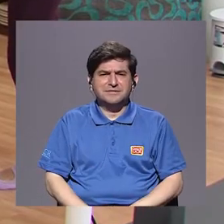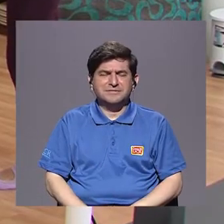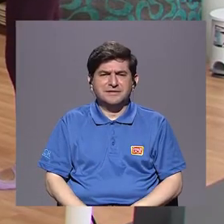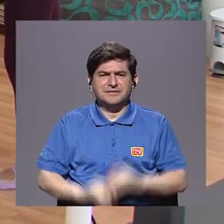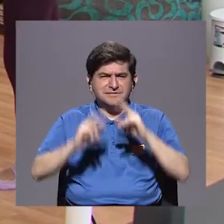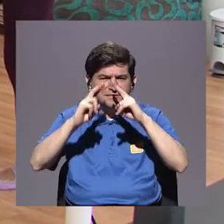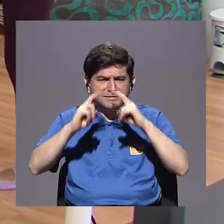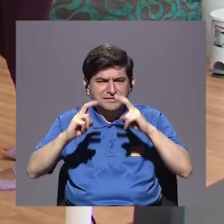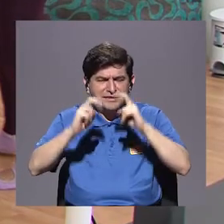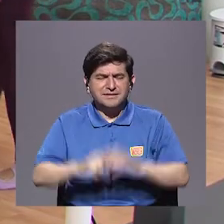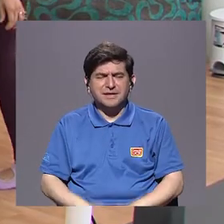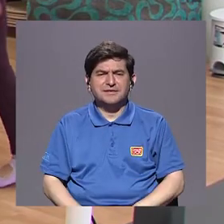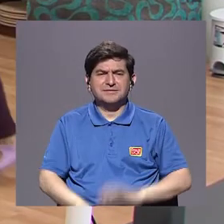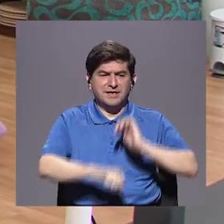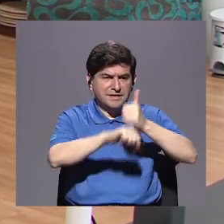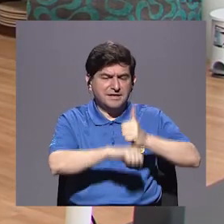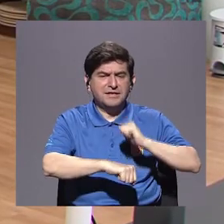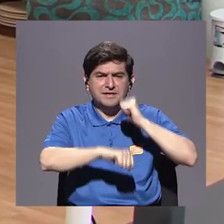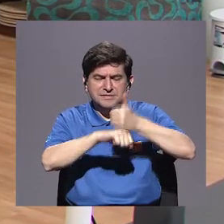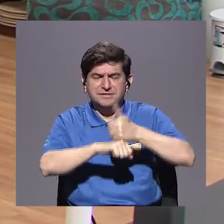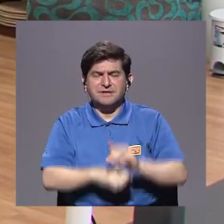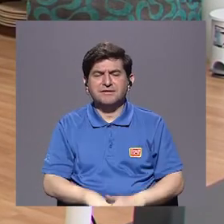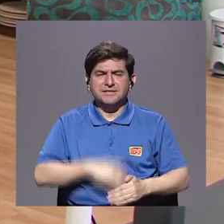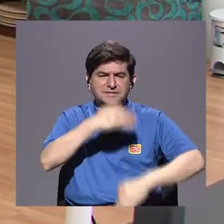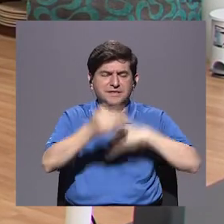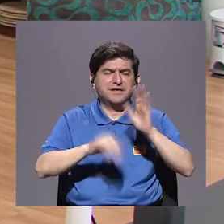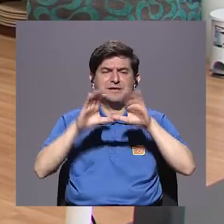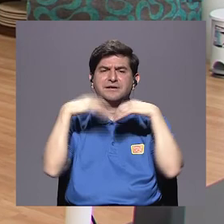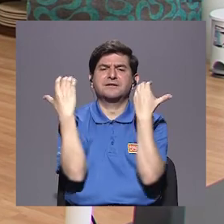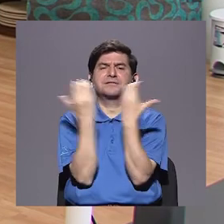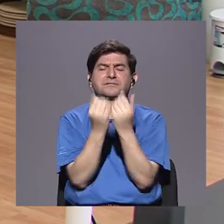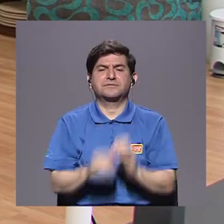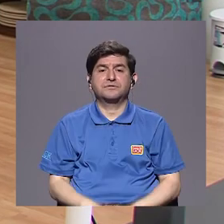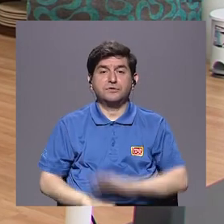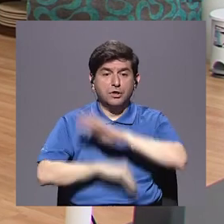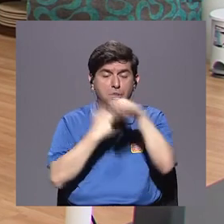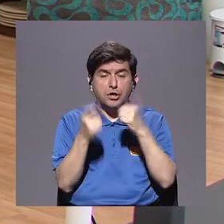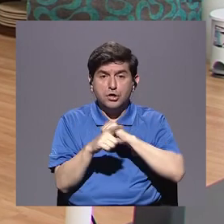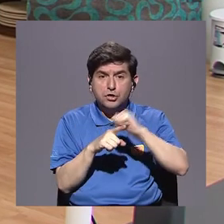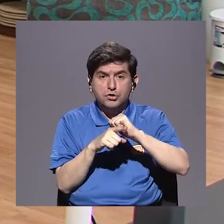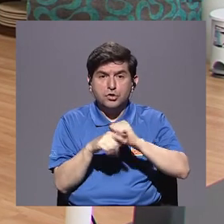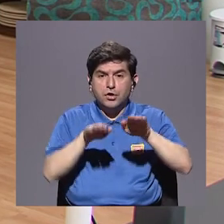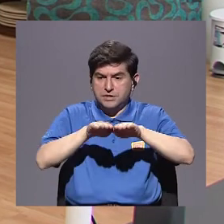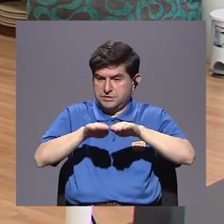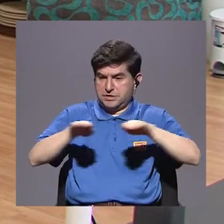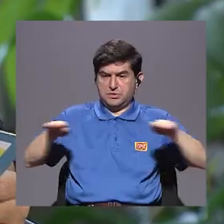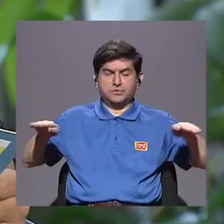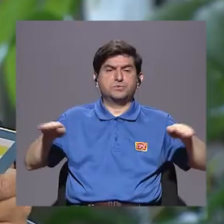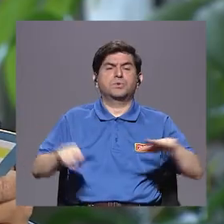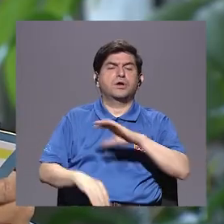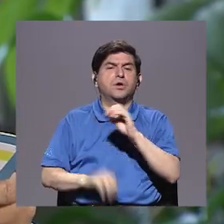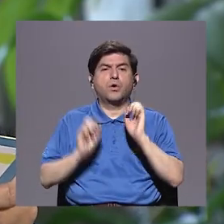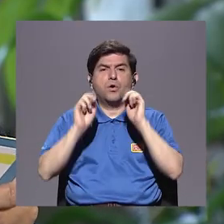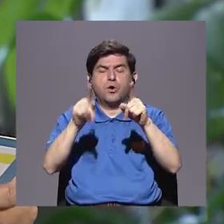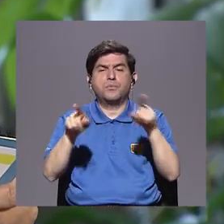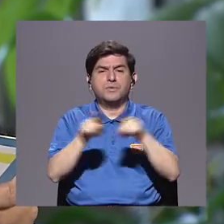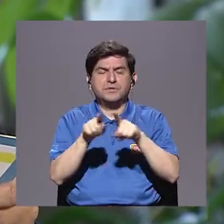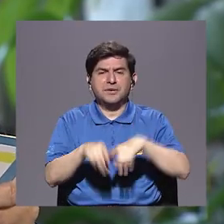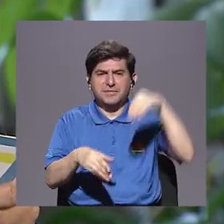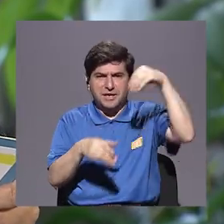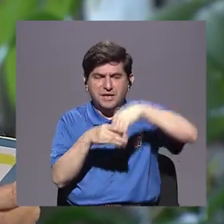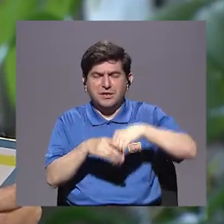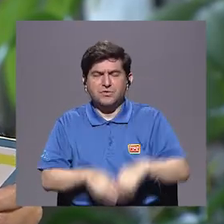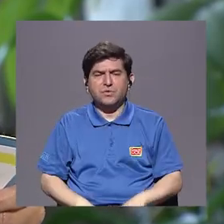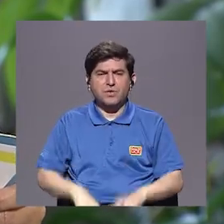poder ir prescribiendo poco a poco la clase. ¿Y todos los ejercicios son en el suelo? ¿O hay posibilidad